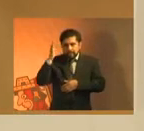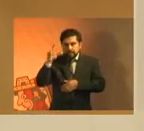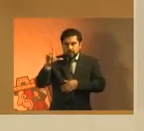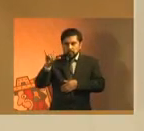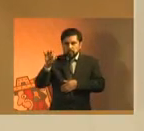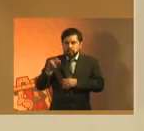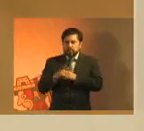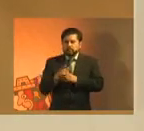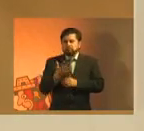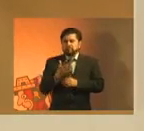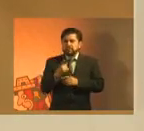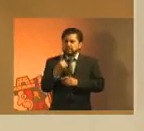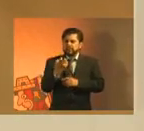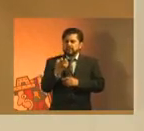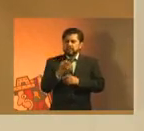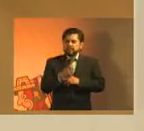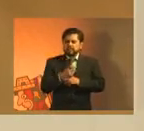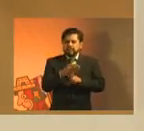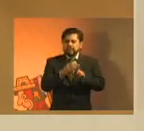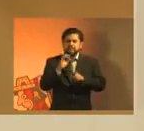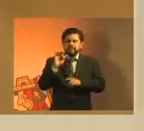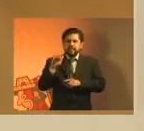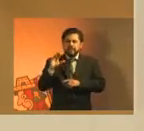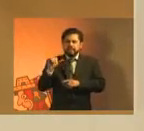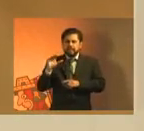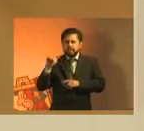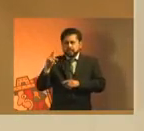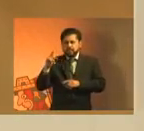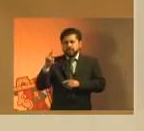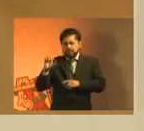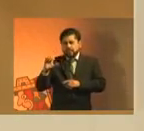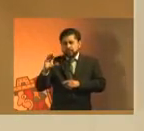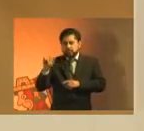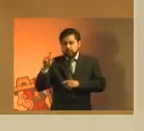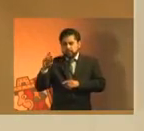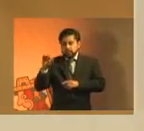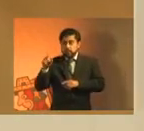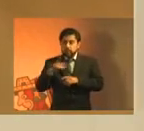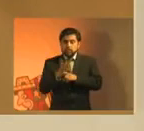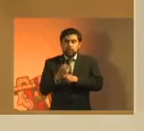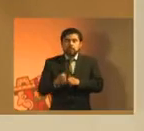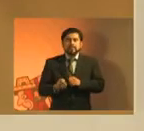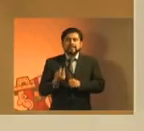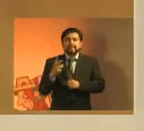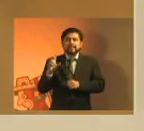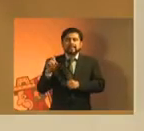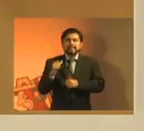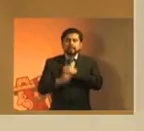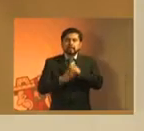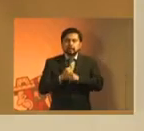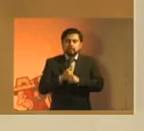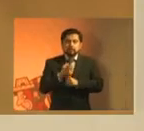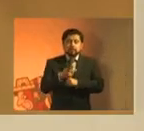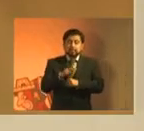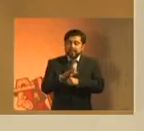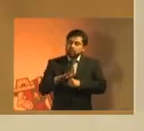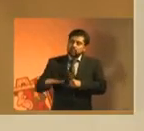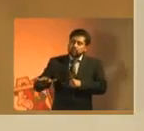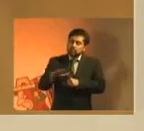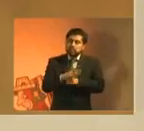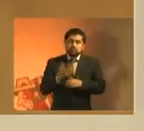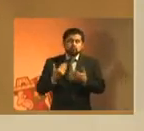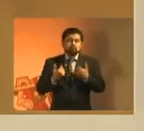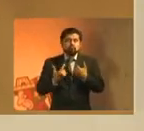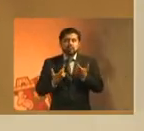30 años tiene una primera actividad política revolucionaria éste la gente de campeche no tenía armas para enfrentarse a los